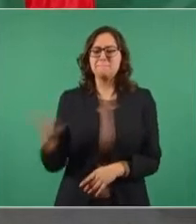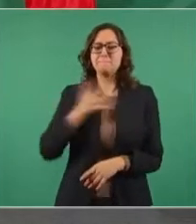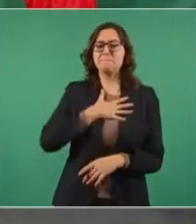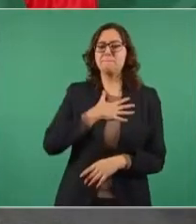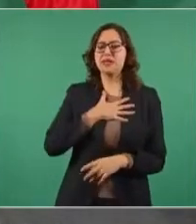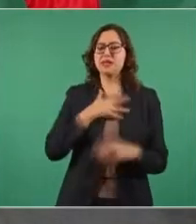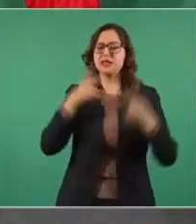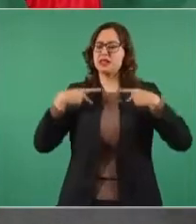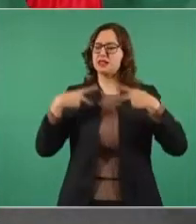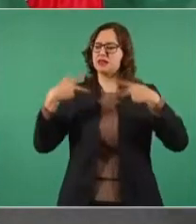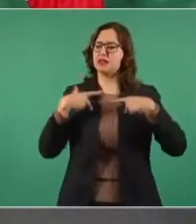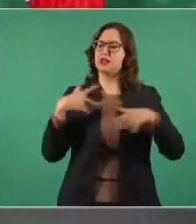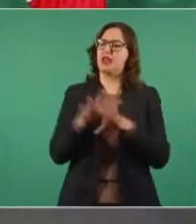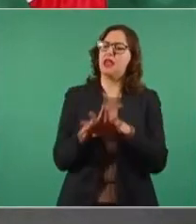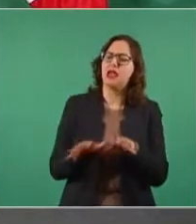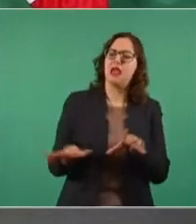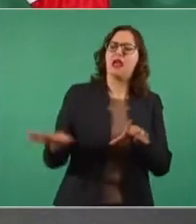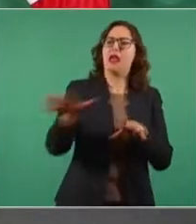por ejemplo